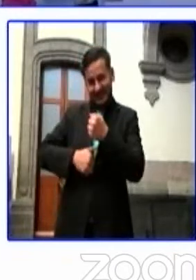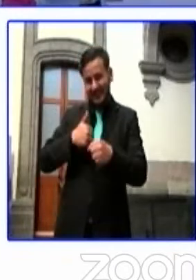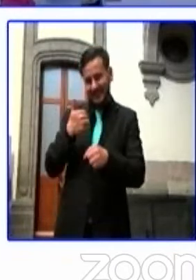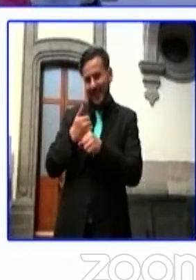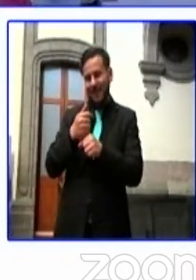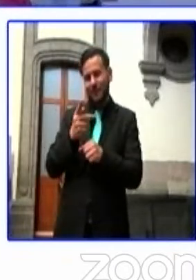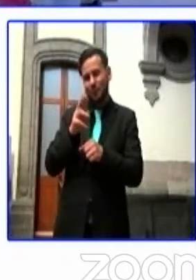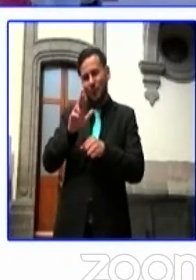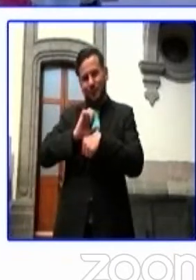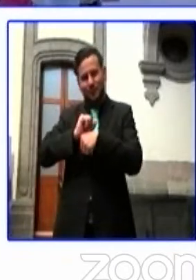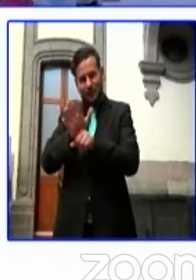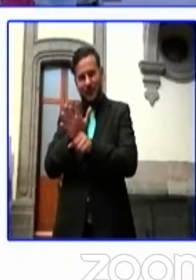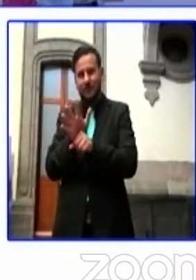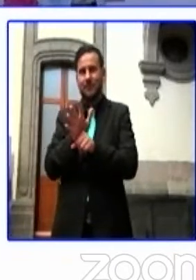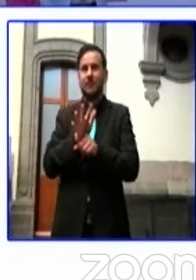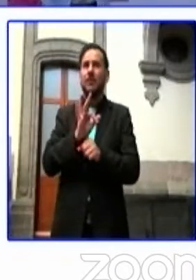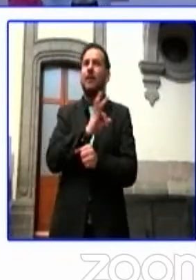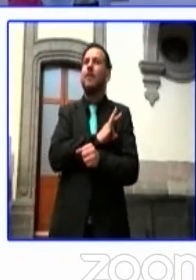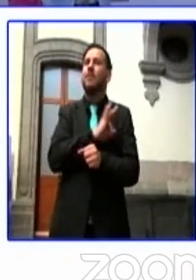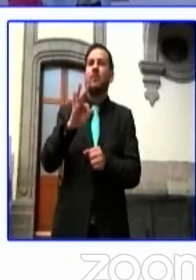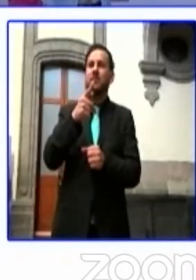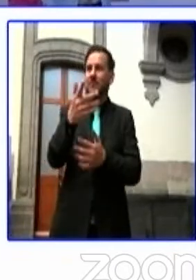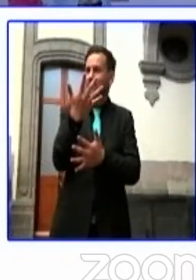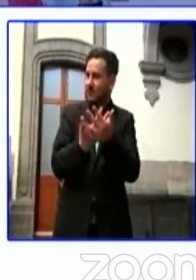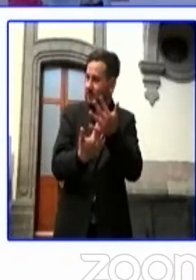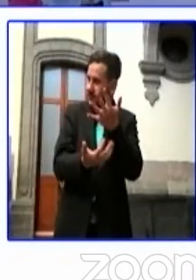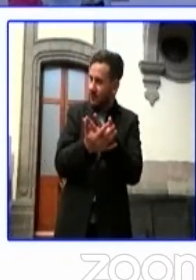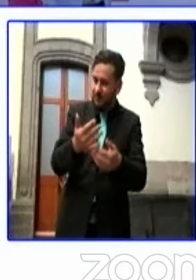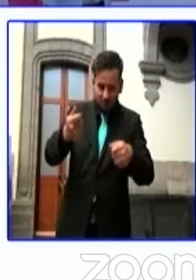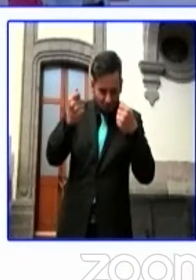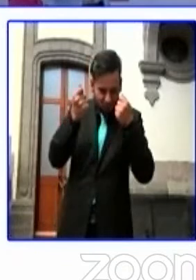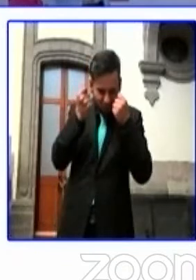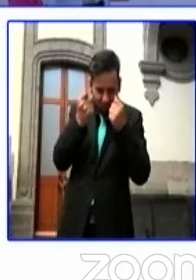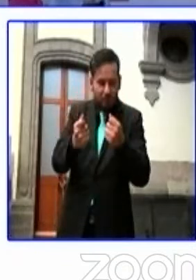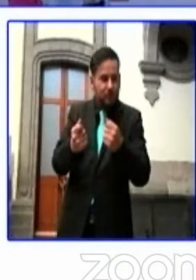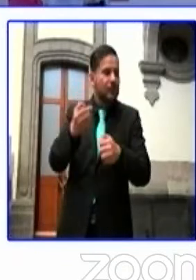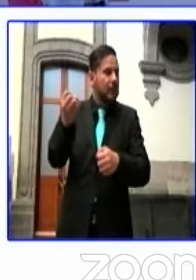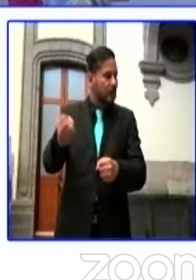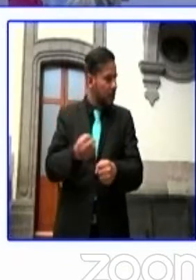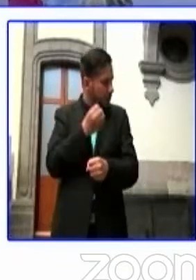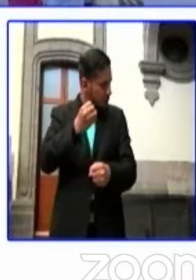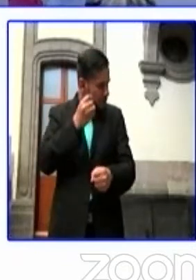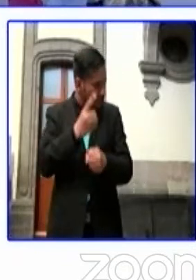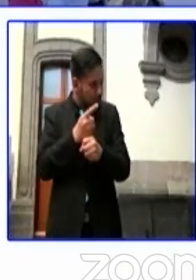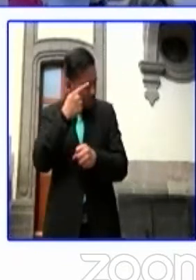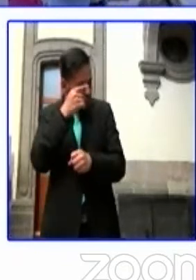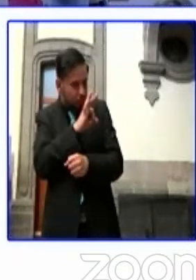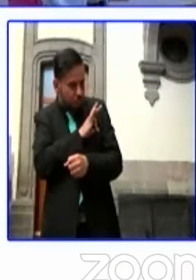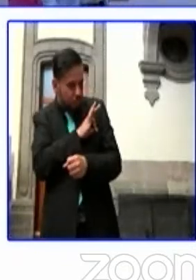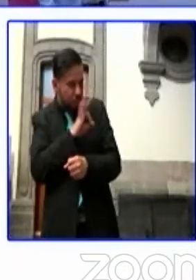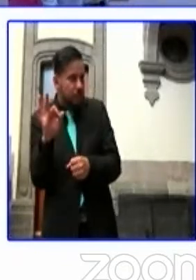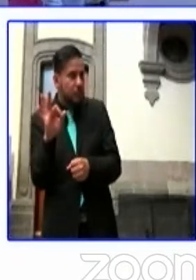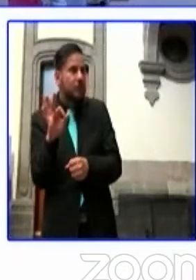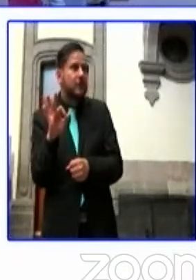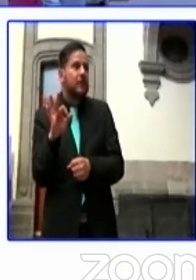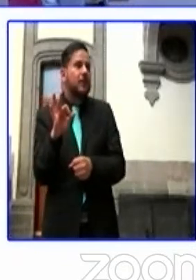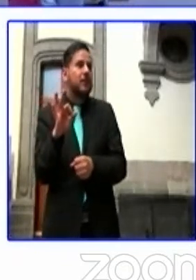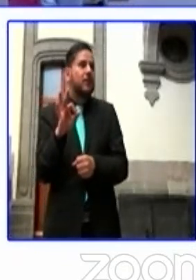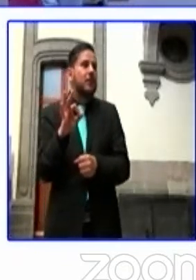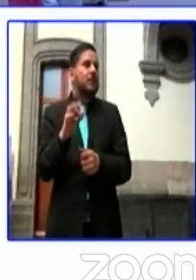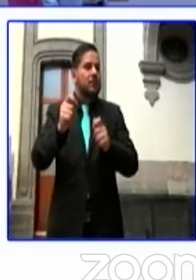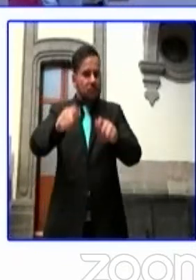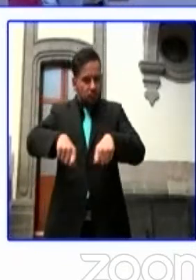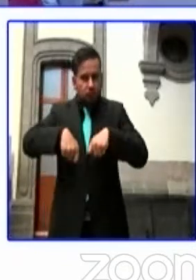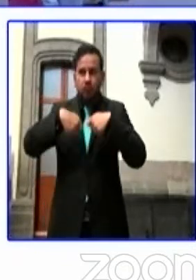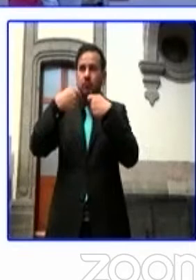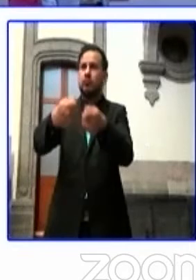¿no? Pueden tener en sus manos, es la primera oportunidad para poderles entregar